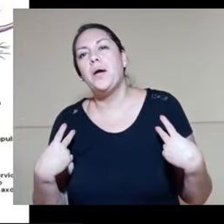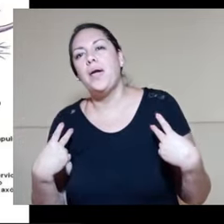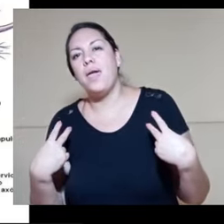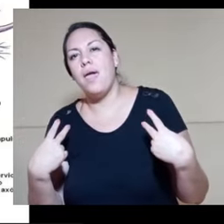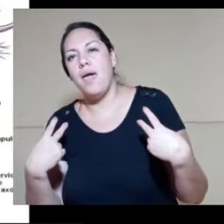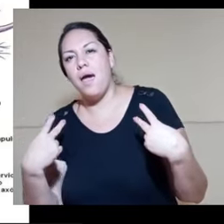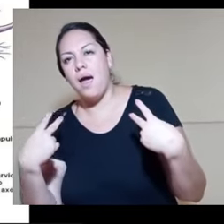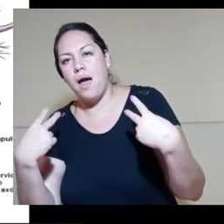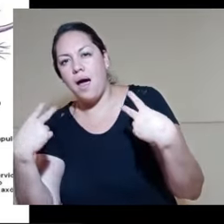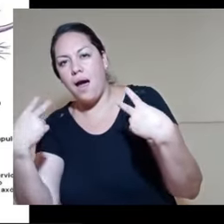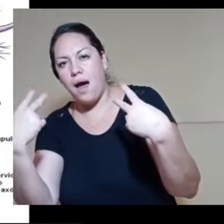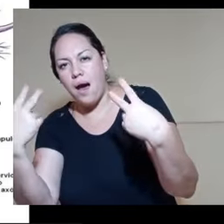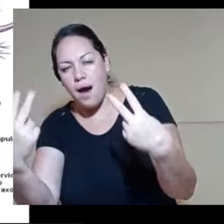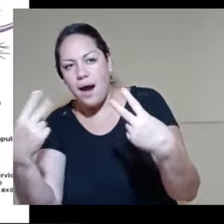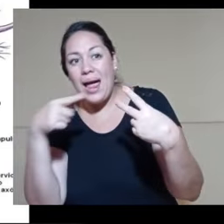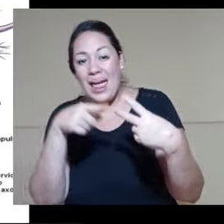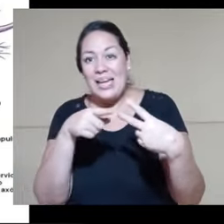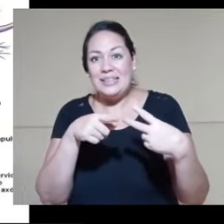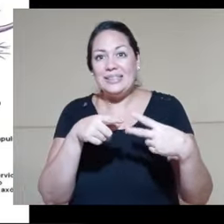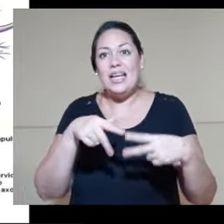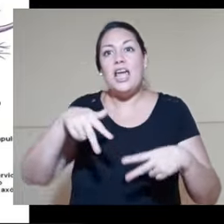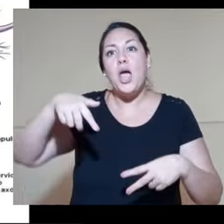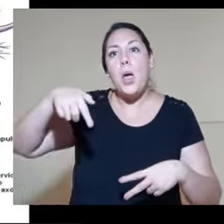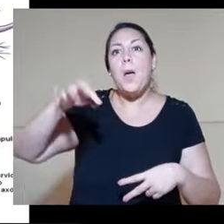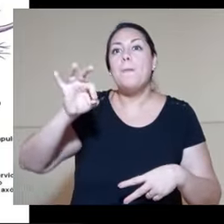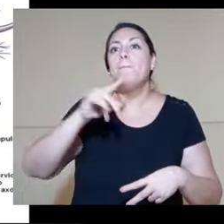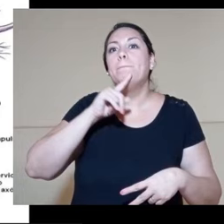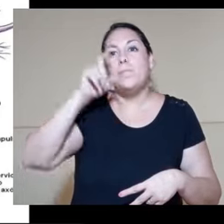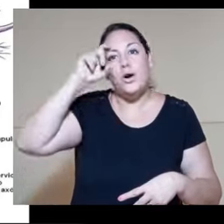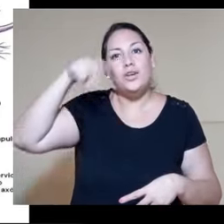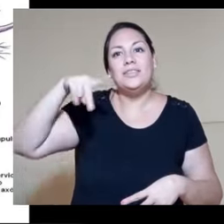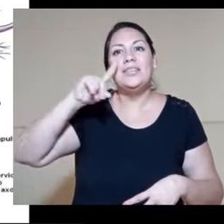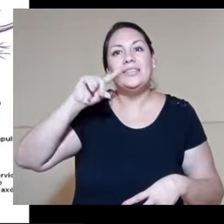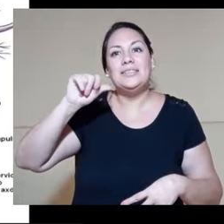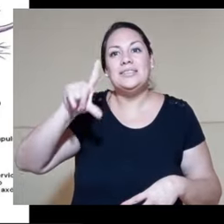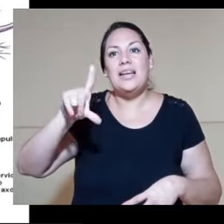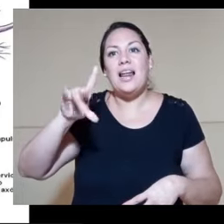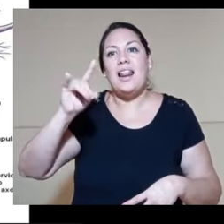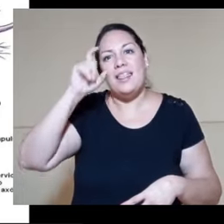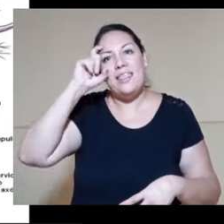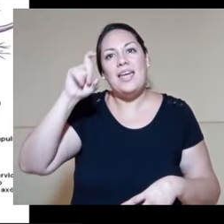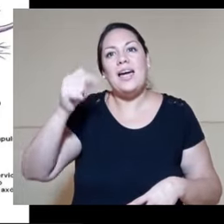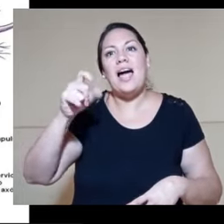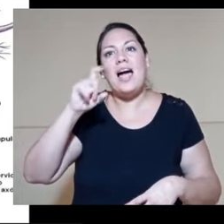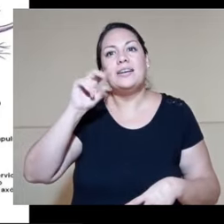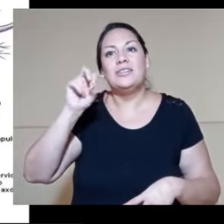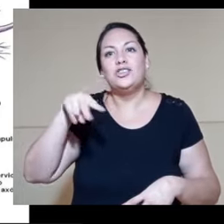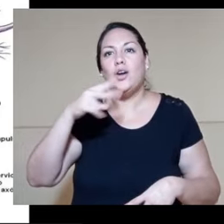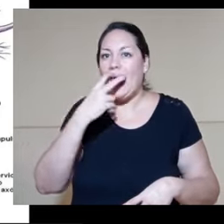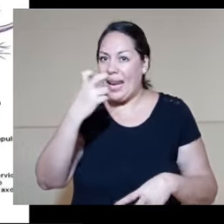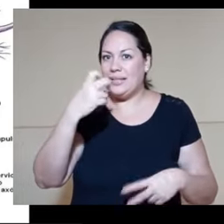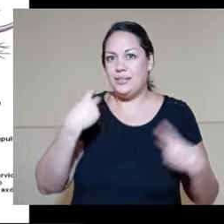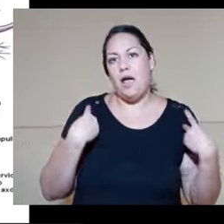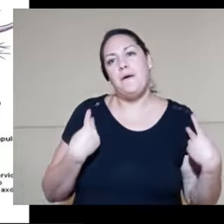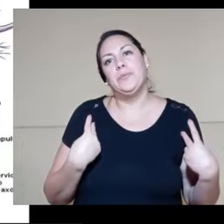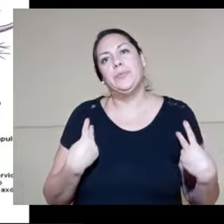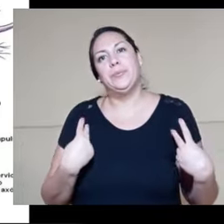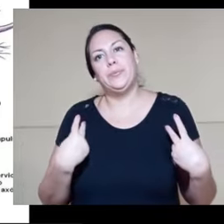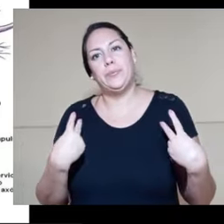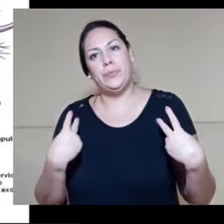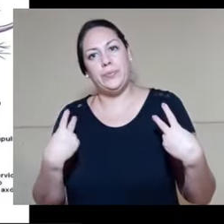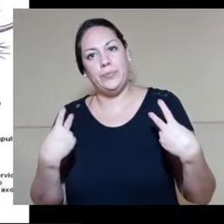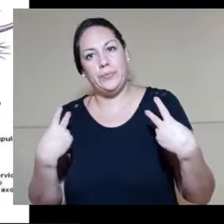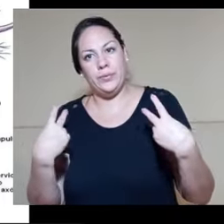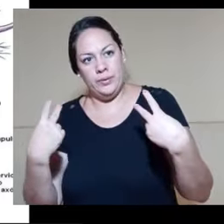estímulo. Viaja. ¿Y qué es el estímulo? El potencial de acción. Es una corriente eléctrica. Viaja por el axón. ¿Para qué?